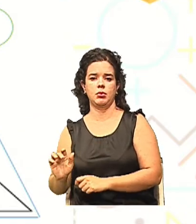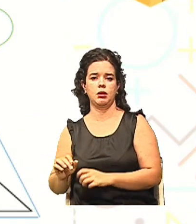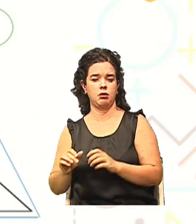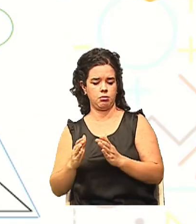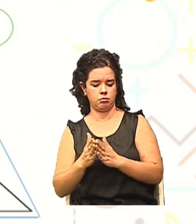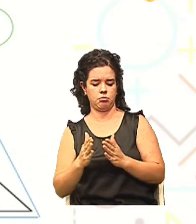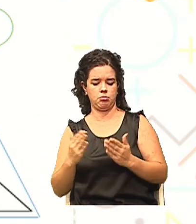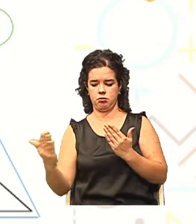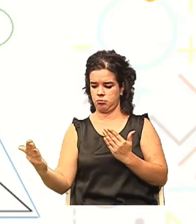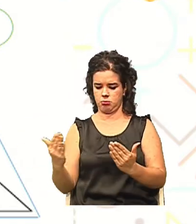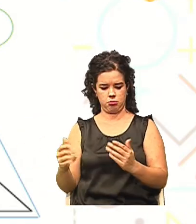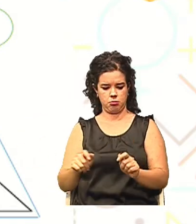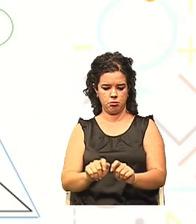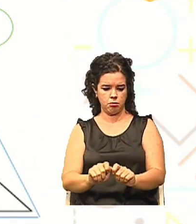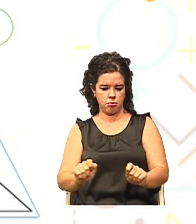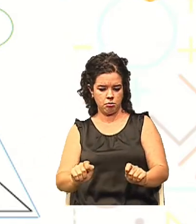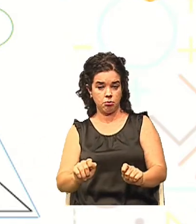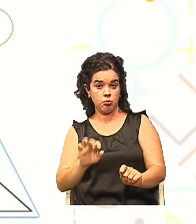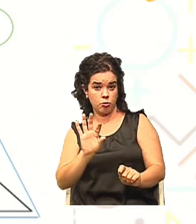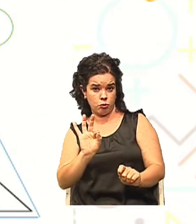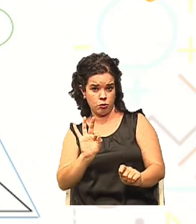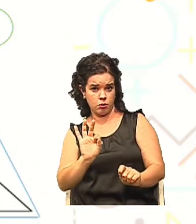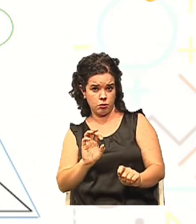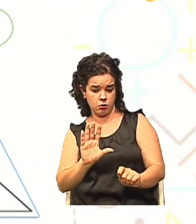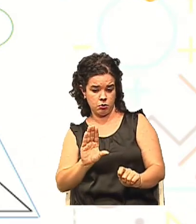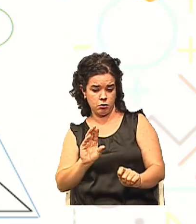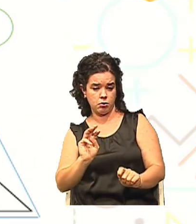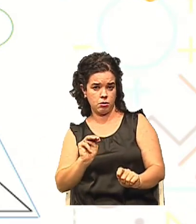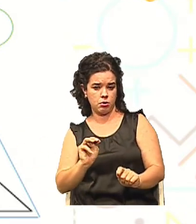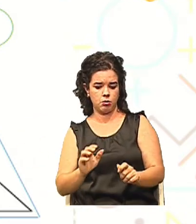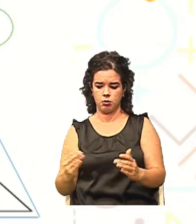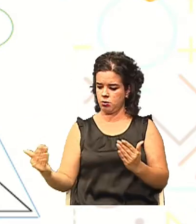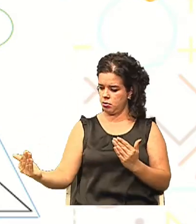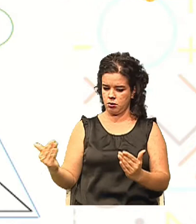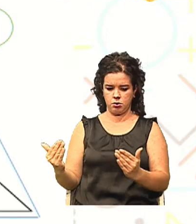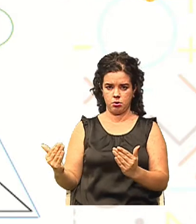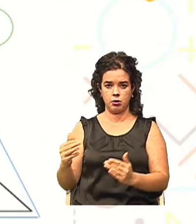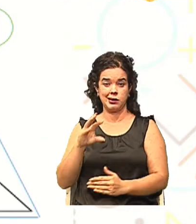62,5, con 9, el resultado fue